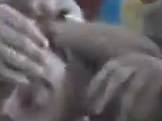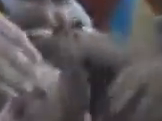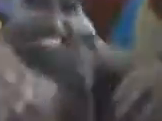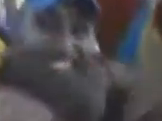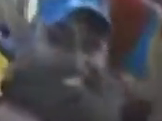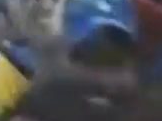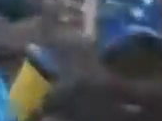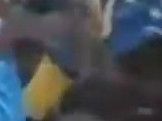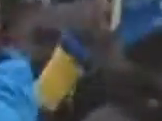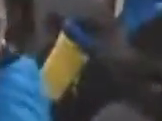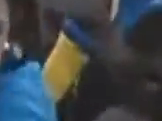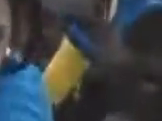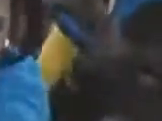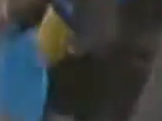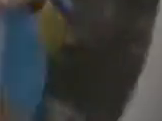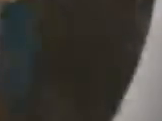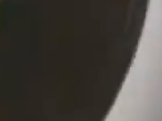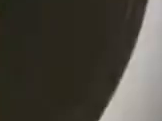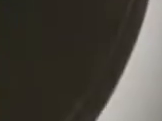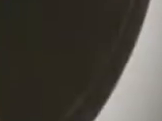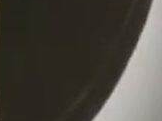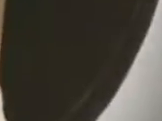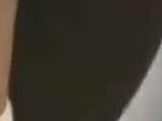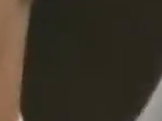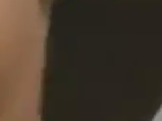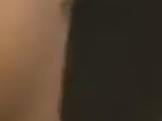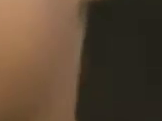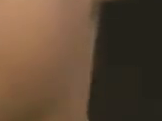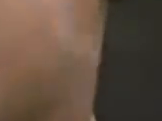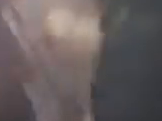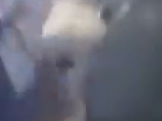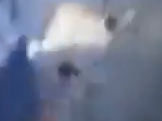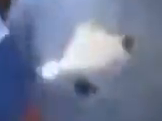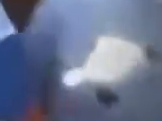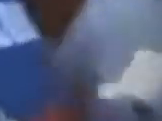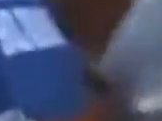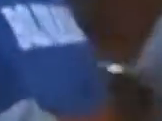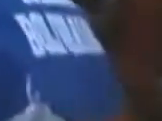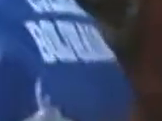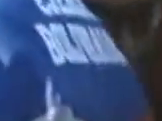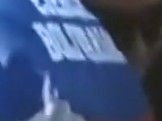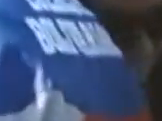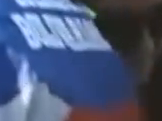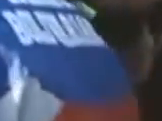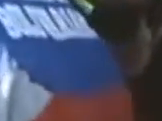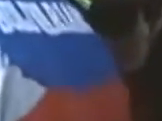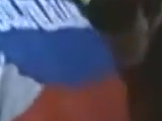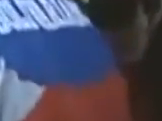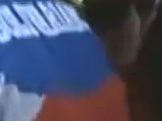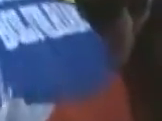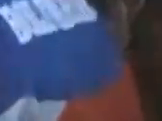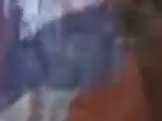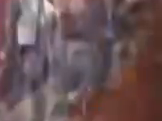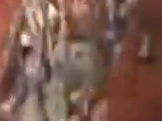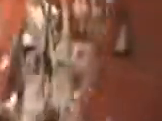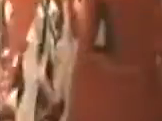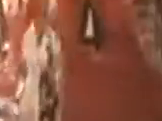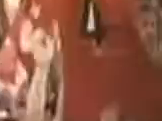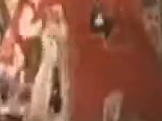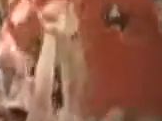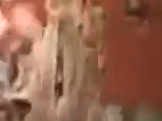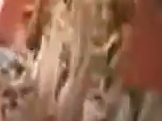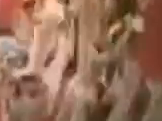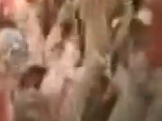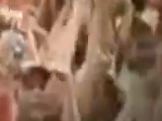comandante cuando se habla con el corazón hay un solo idioma el idioma del amor Y todos nos